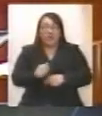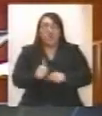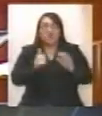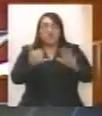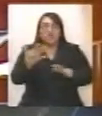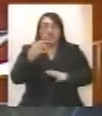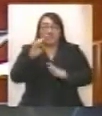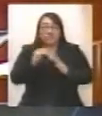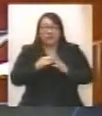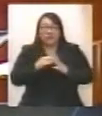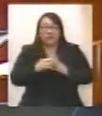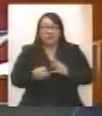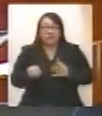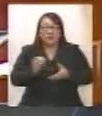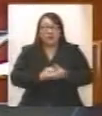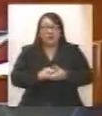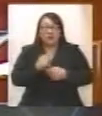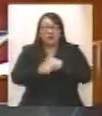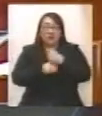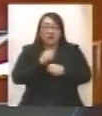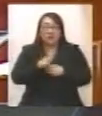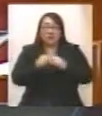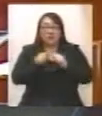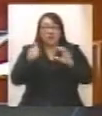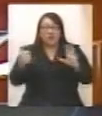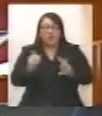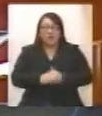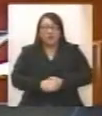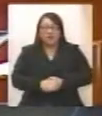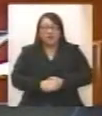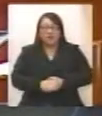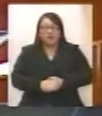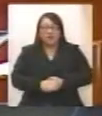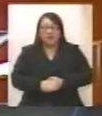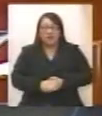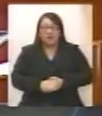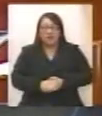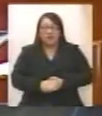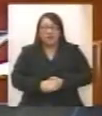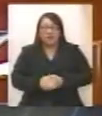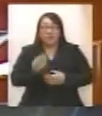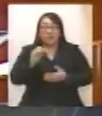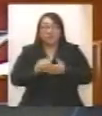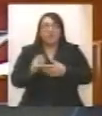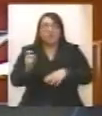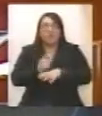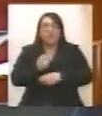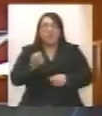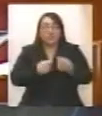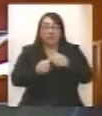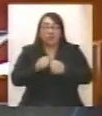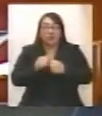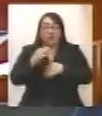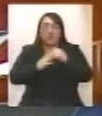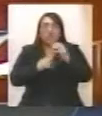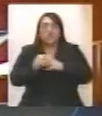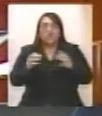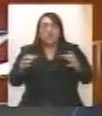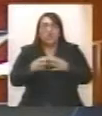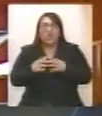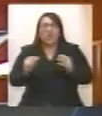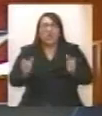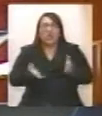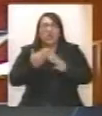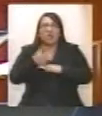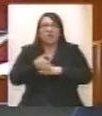75 millones adicionales para el año 2016. Para agilizar el mercado de la construcción a través de la